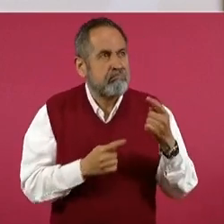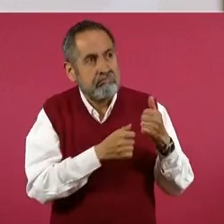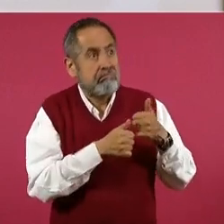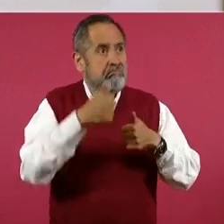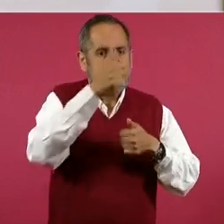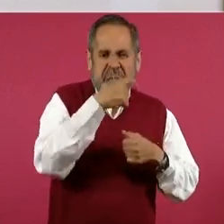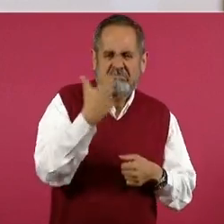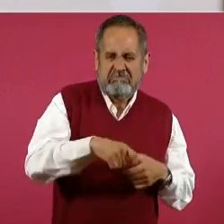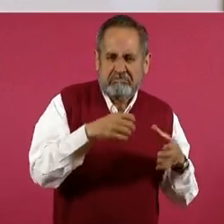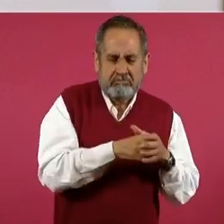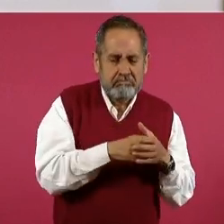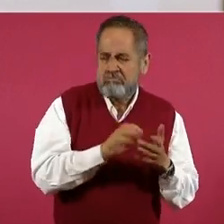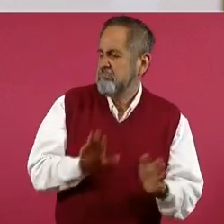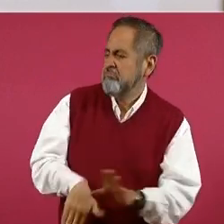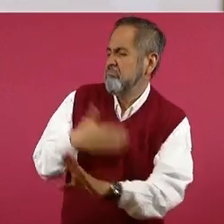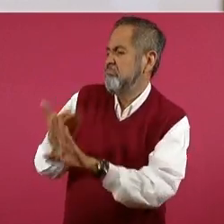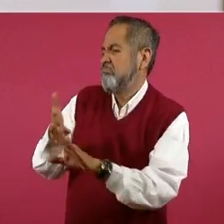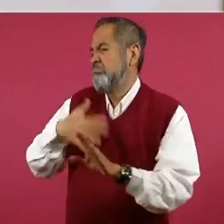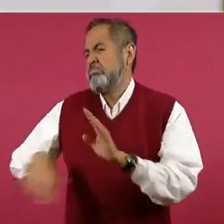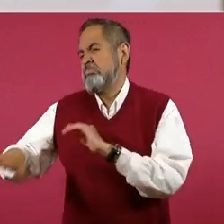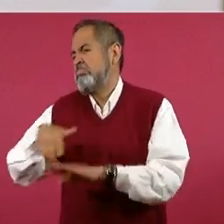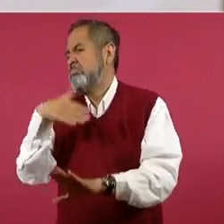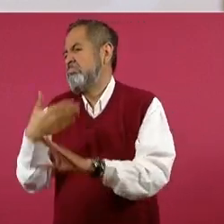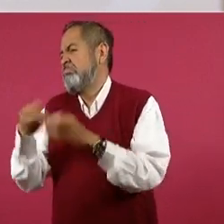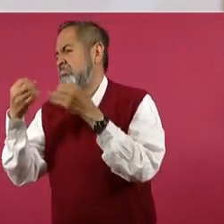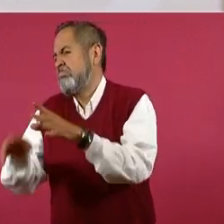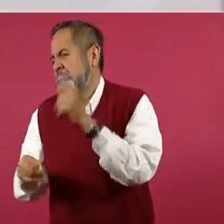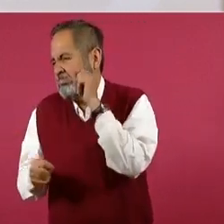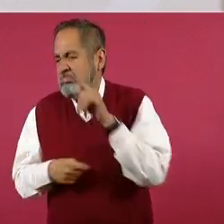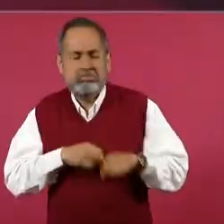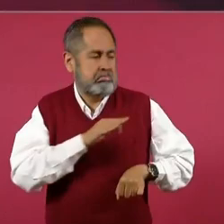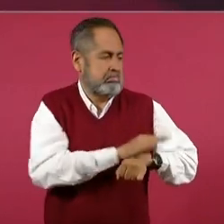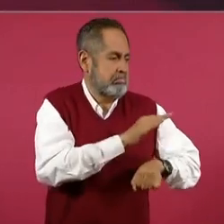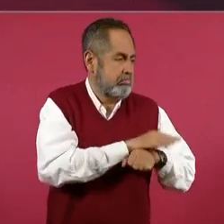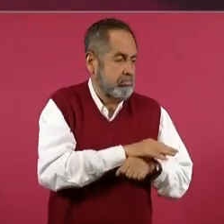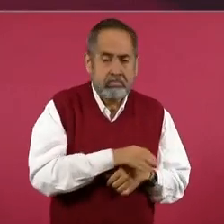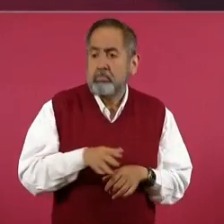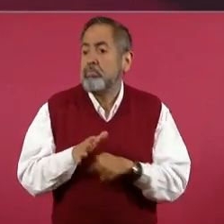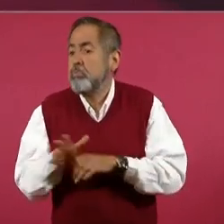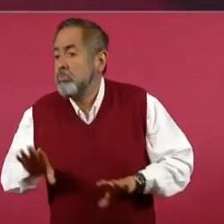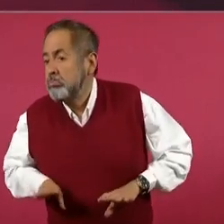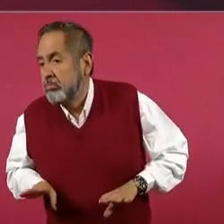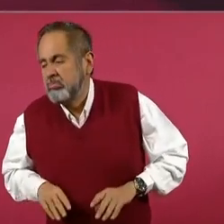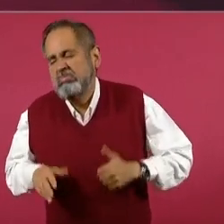potentados en contra del interés nacional, en contra del interés del pueblo.